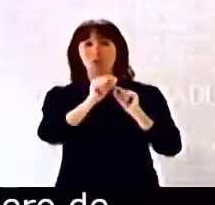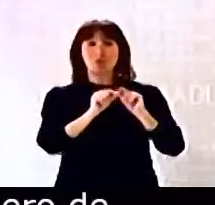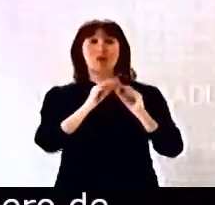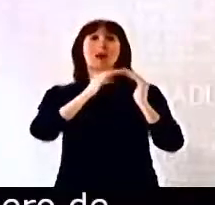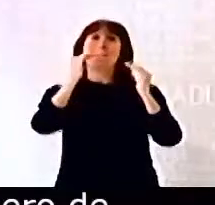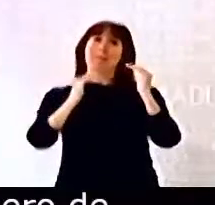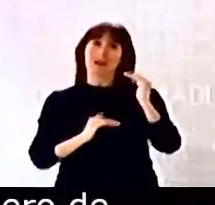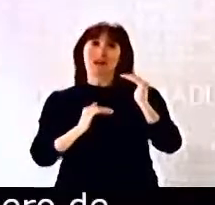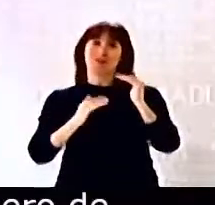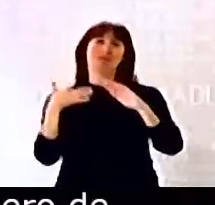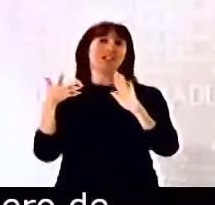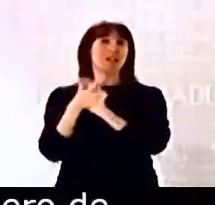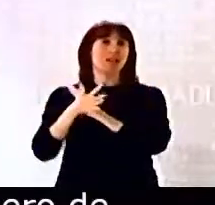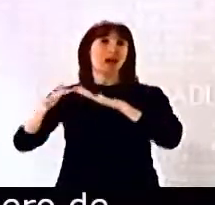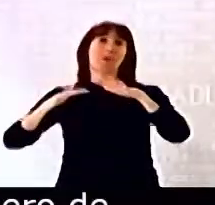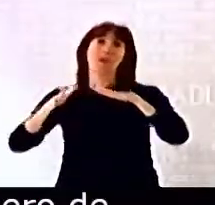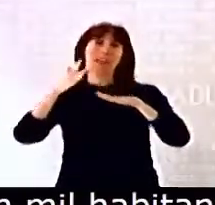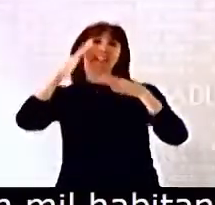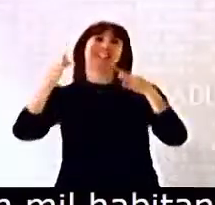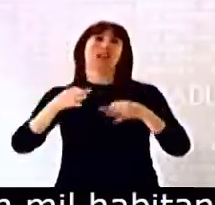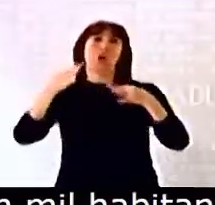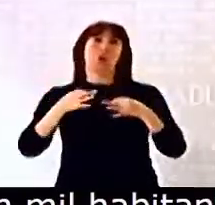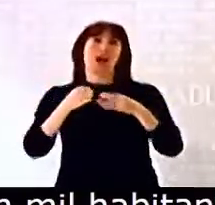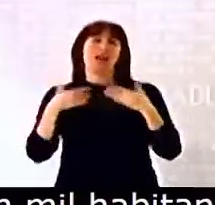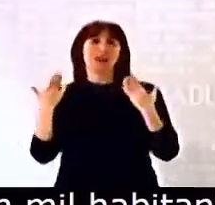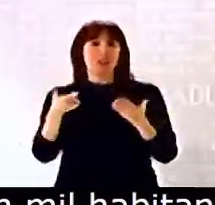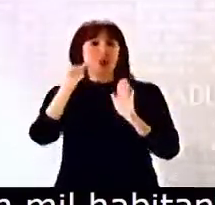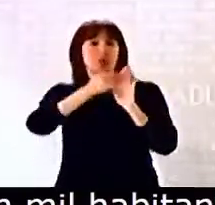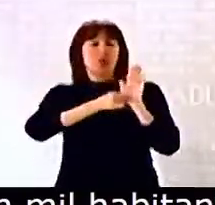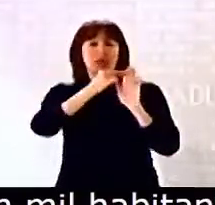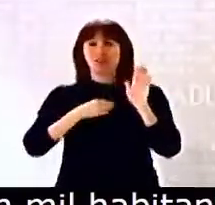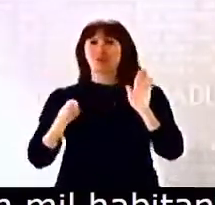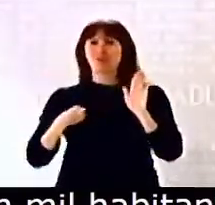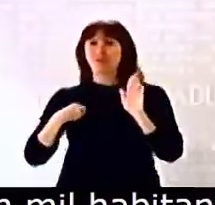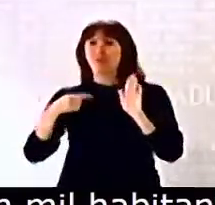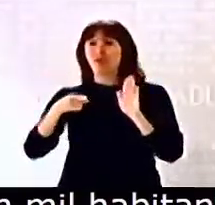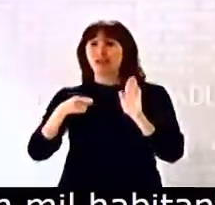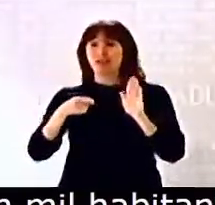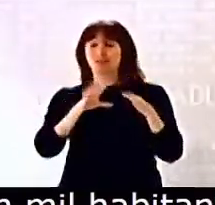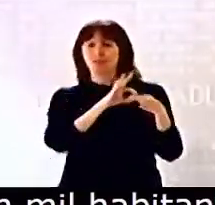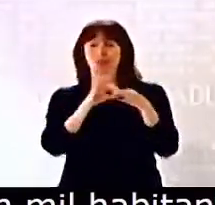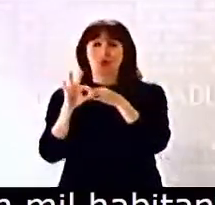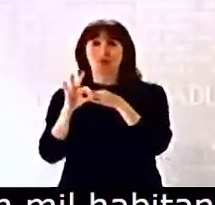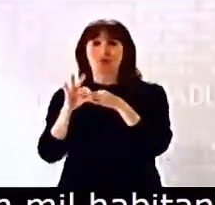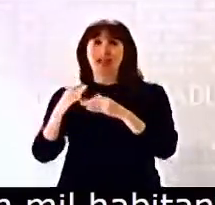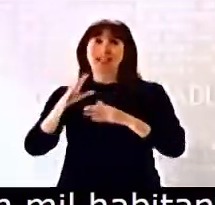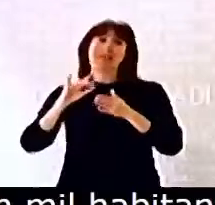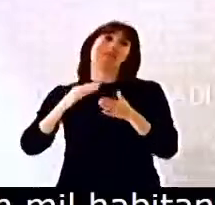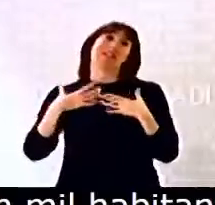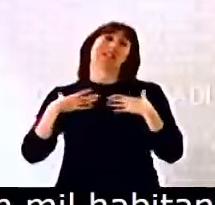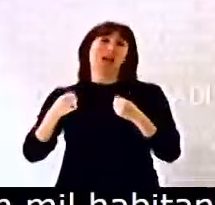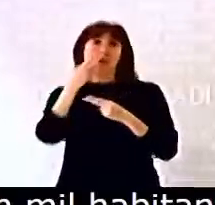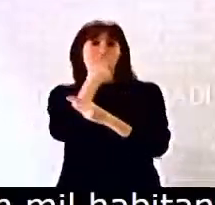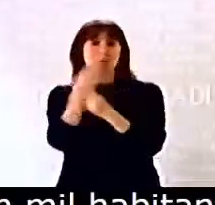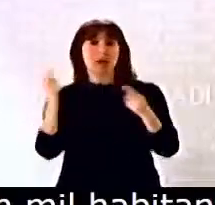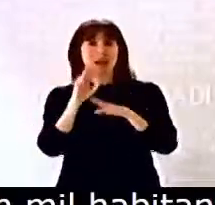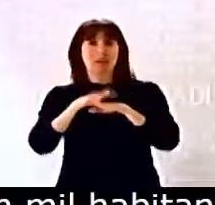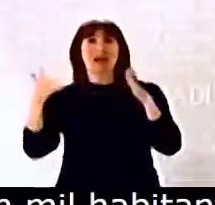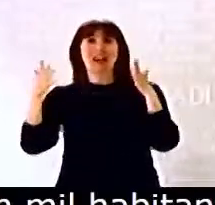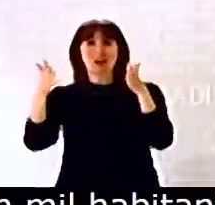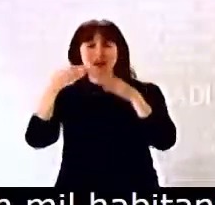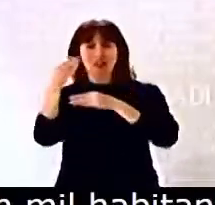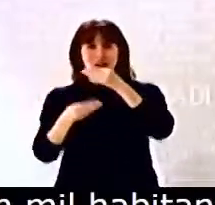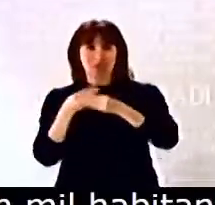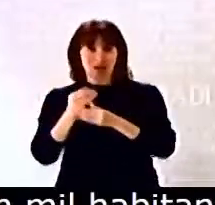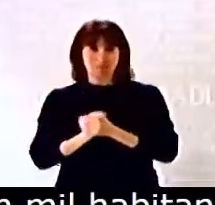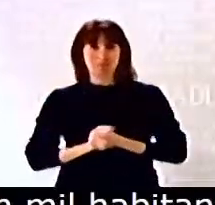la movilidad será más segura. Y en esos datos es en los que se basa en este momento Salud Pública para hacer esa recomendación.